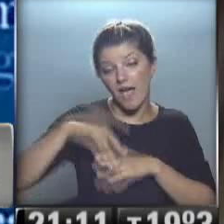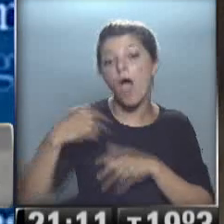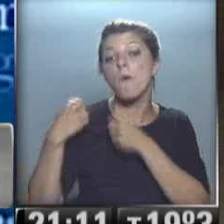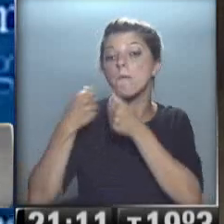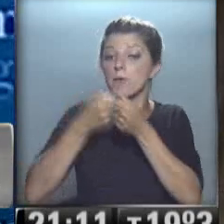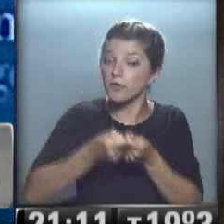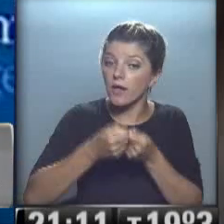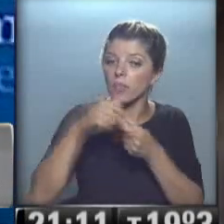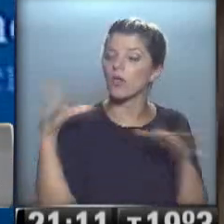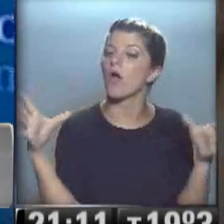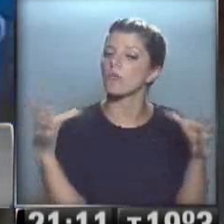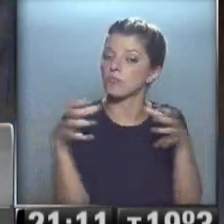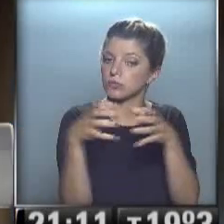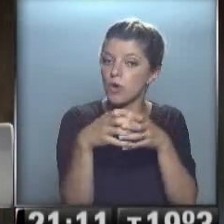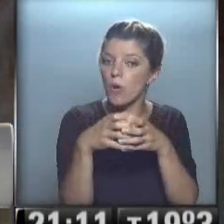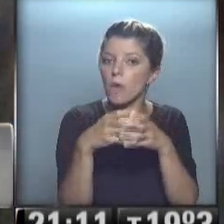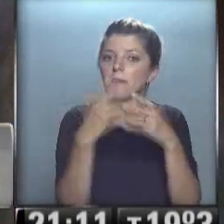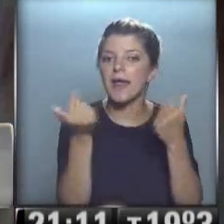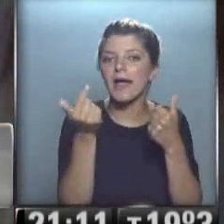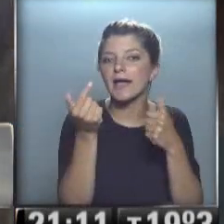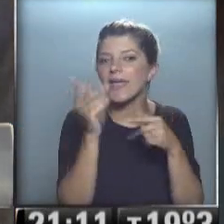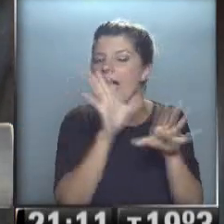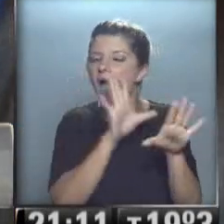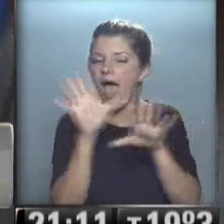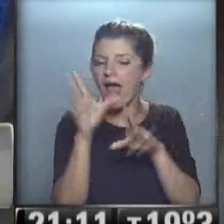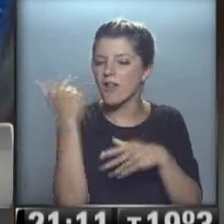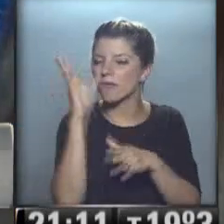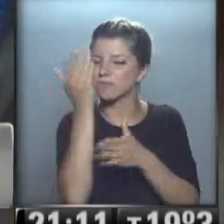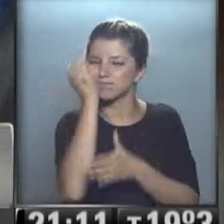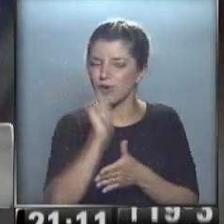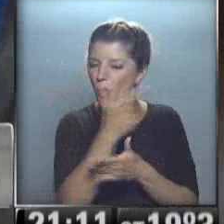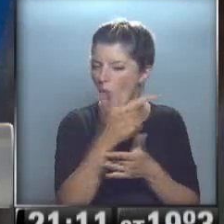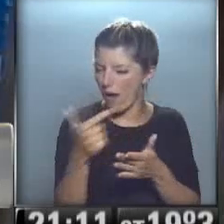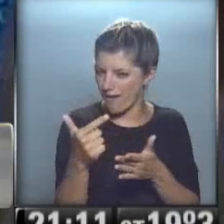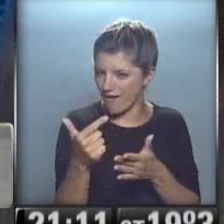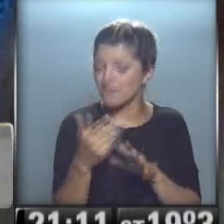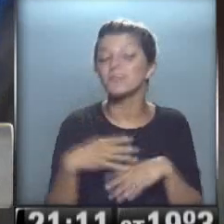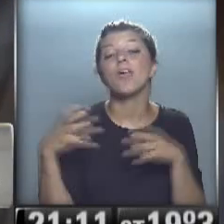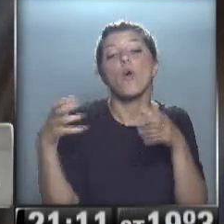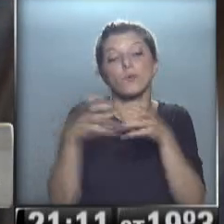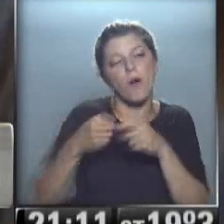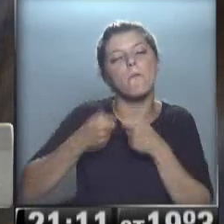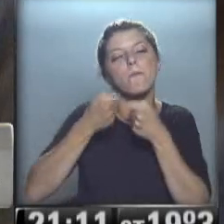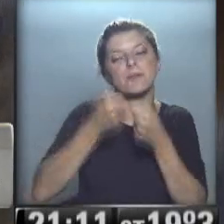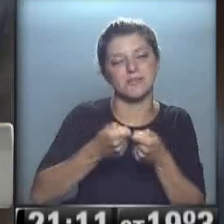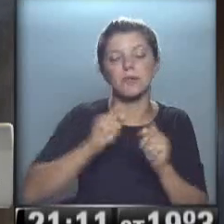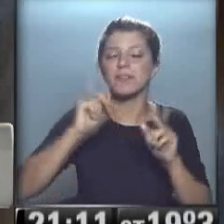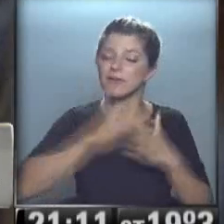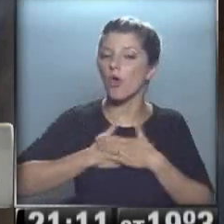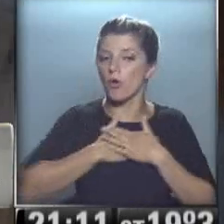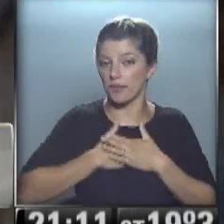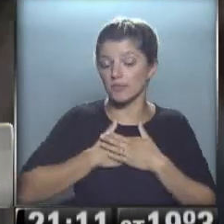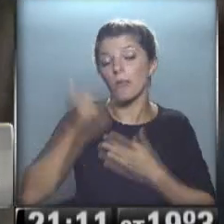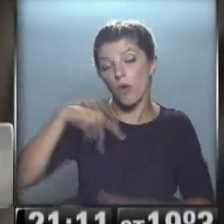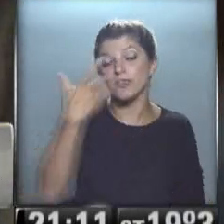unión para que no haya ninguna grieta ni ninguna fisura, apoyando la unión y muy felices por estar en estos 30 años seguidos